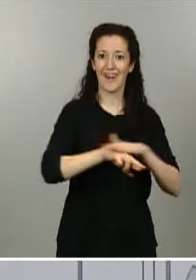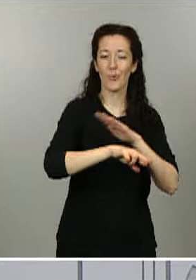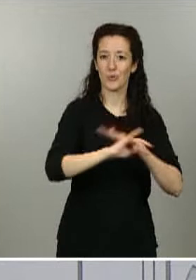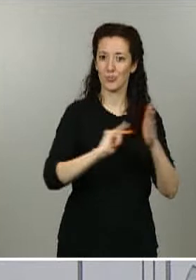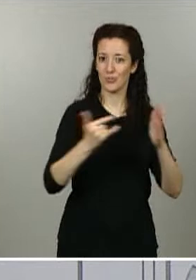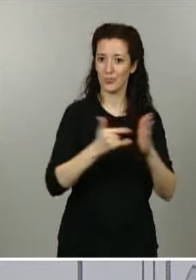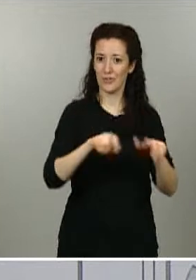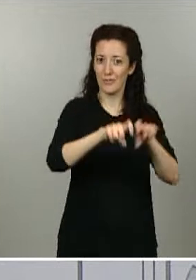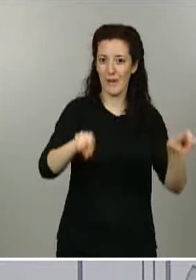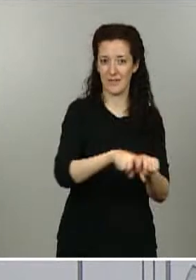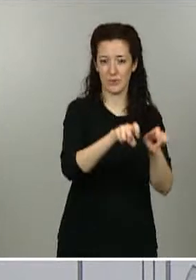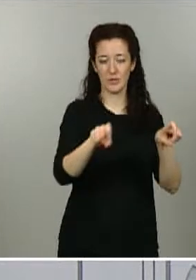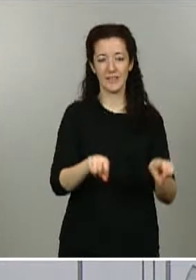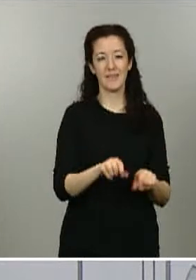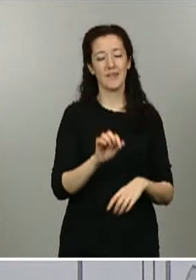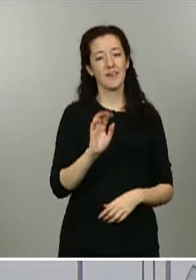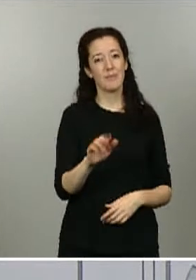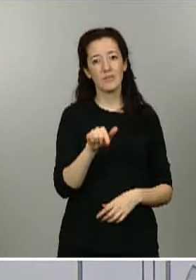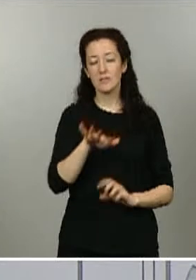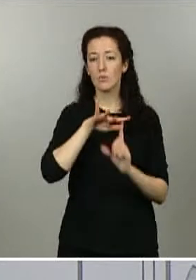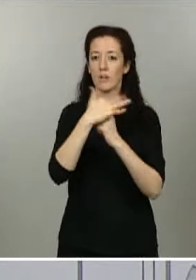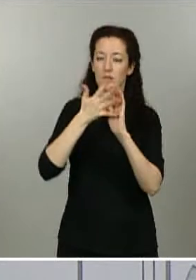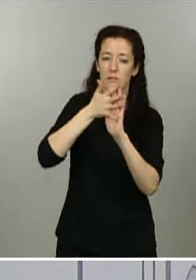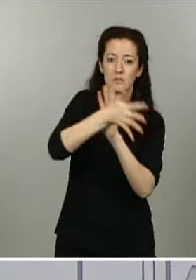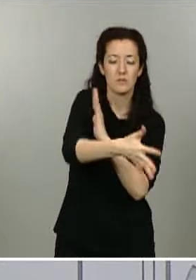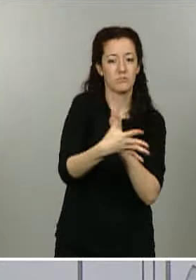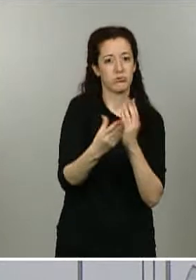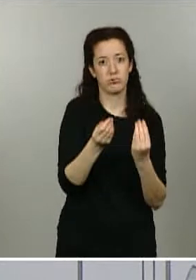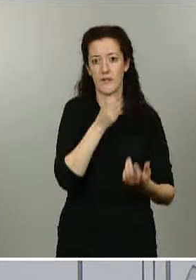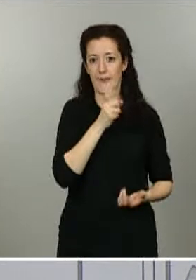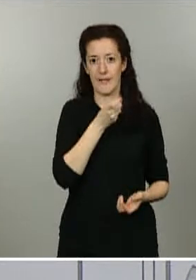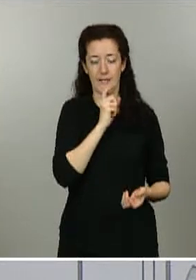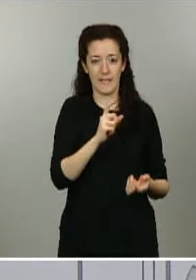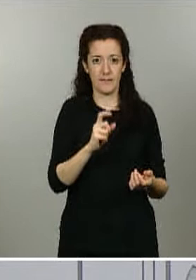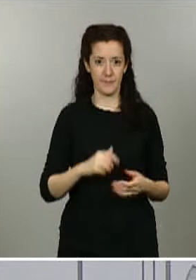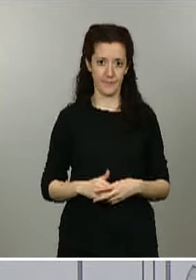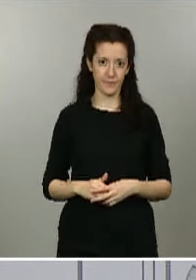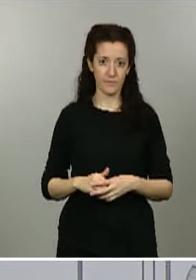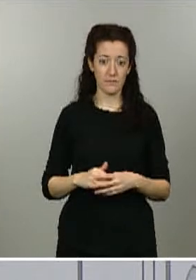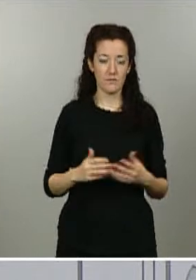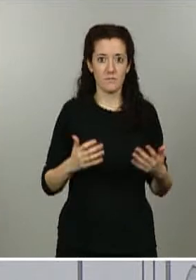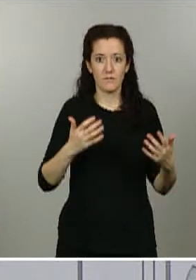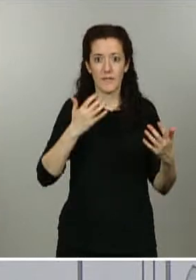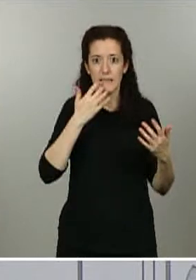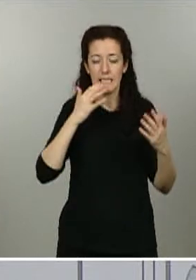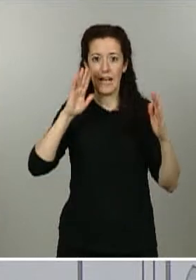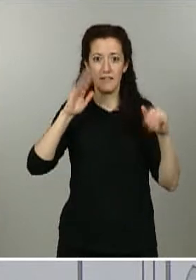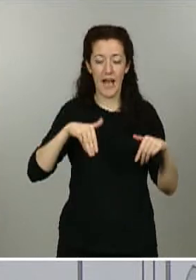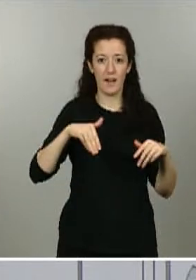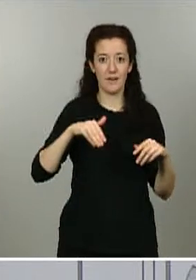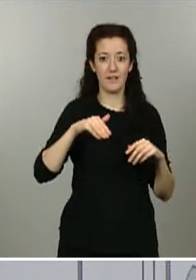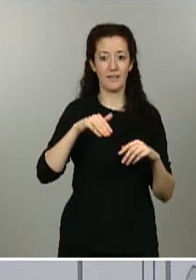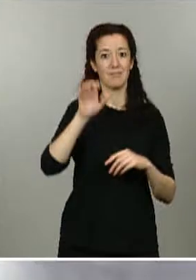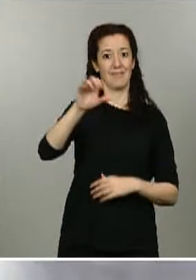terreno complicado de explicar si, desgraciadamente, llegara a pasar algo en algún punto por encima de lo previsto. Para